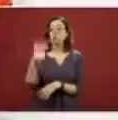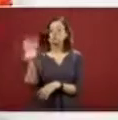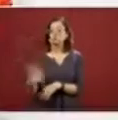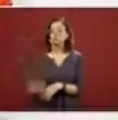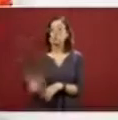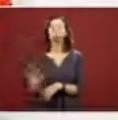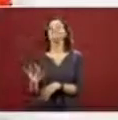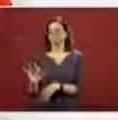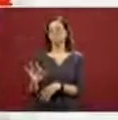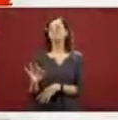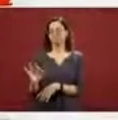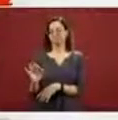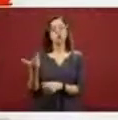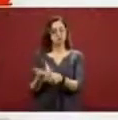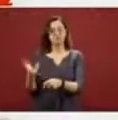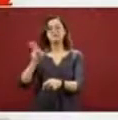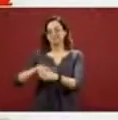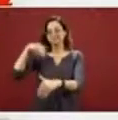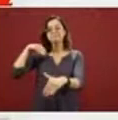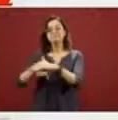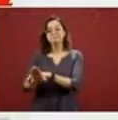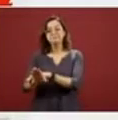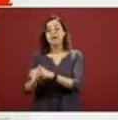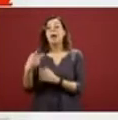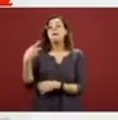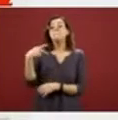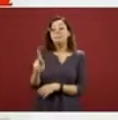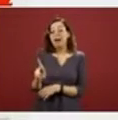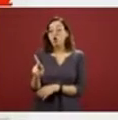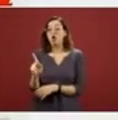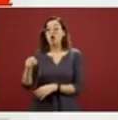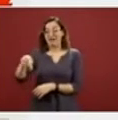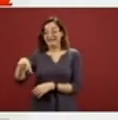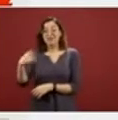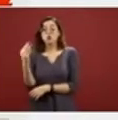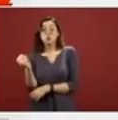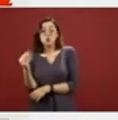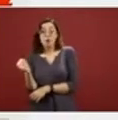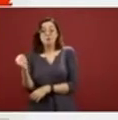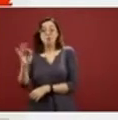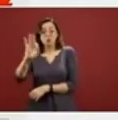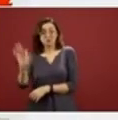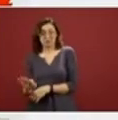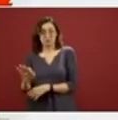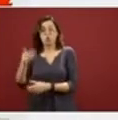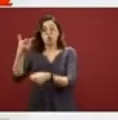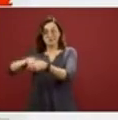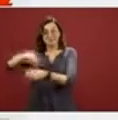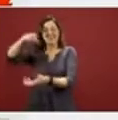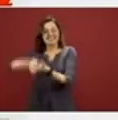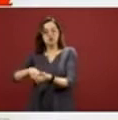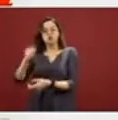sí requirió de hospitalización, pero el 9% a su vez se mantuvo en